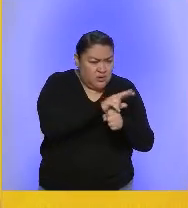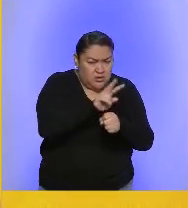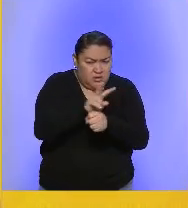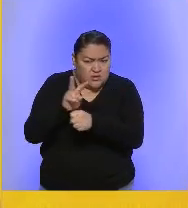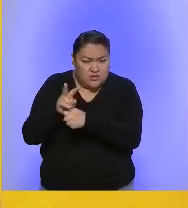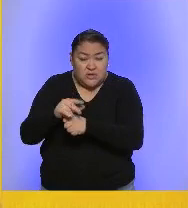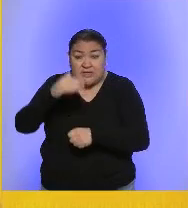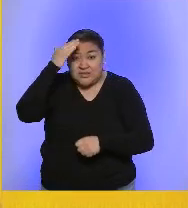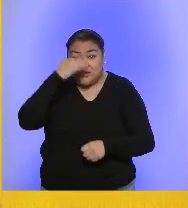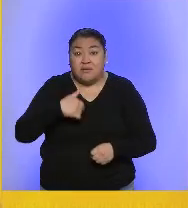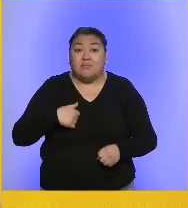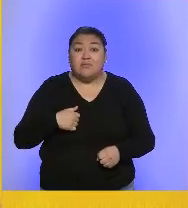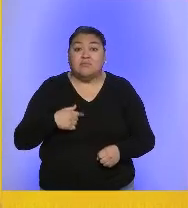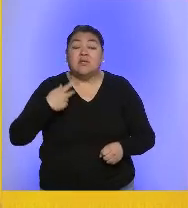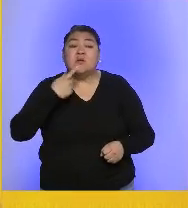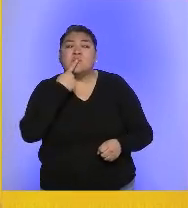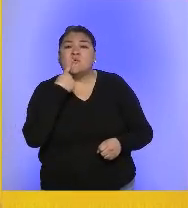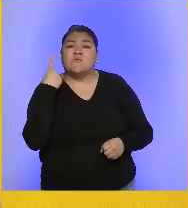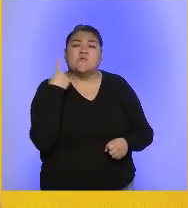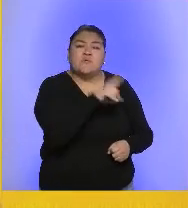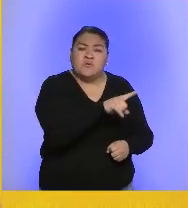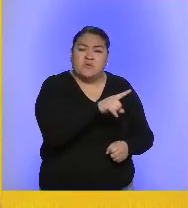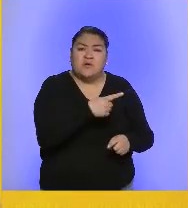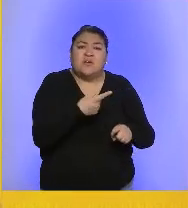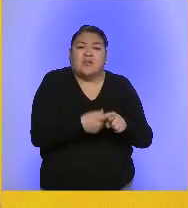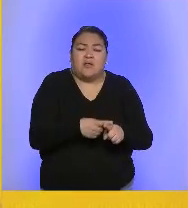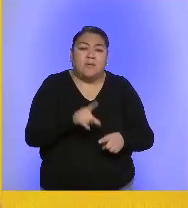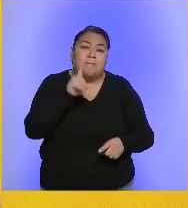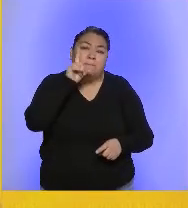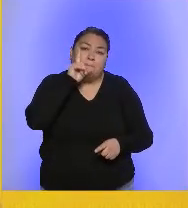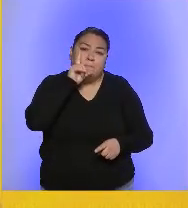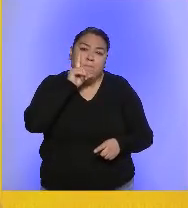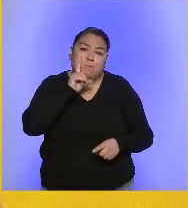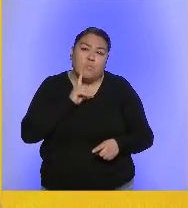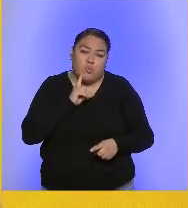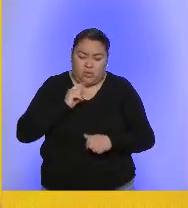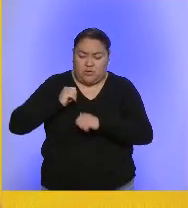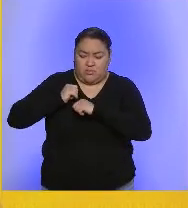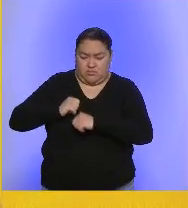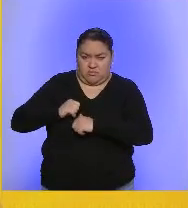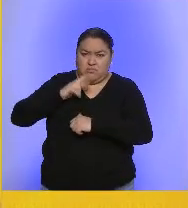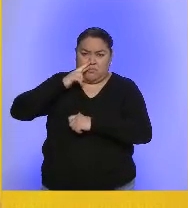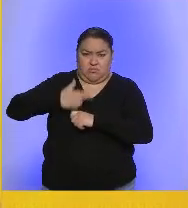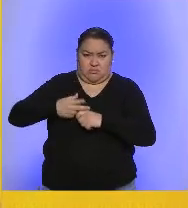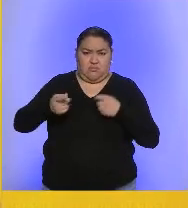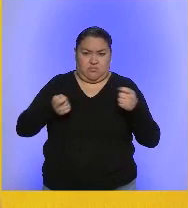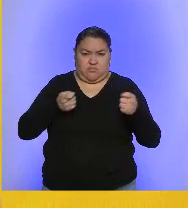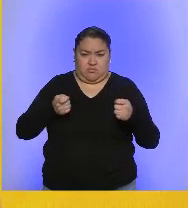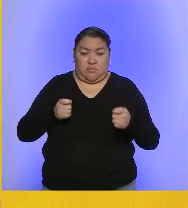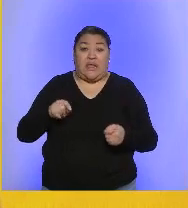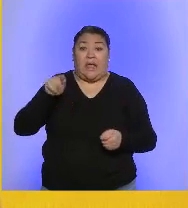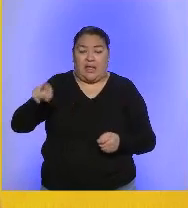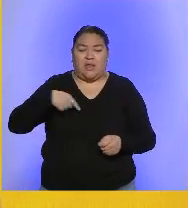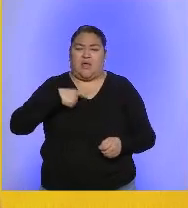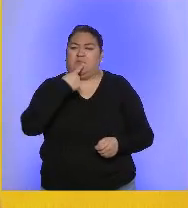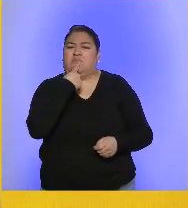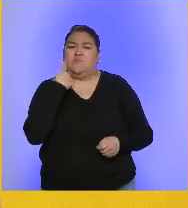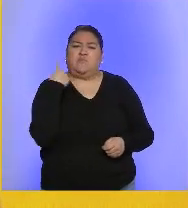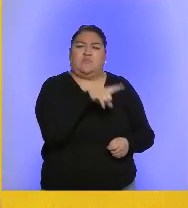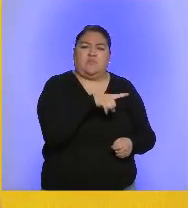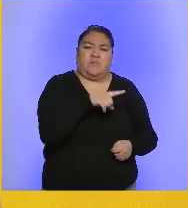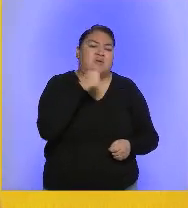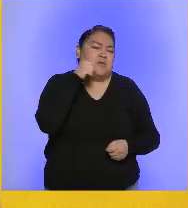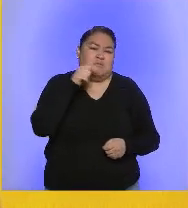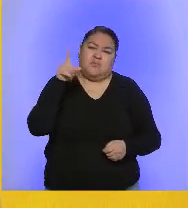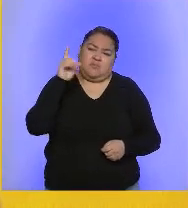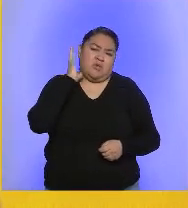mayoría por mujeres que están ya en los cargos del servicio público, particularmente legislativo. Aquí me voy a detener un